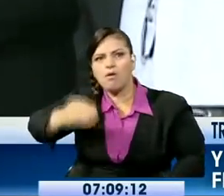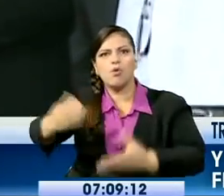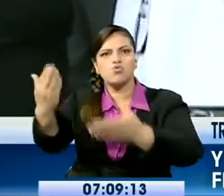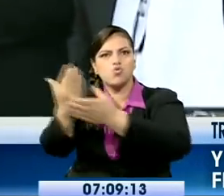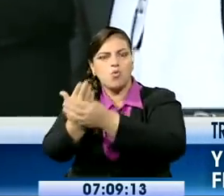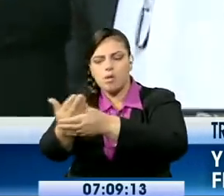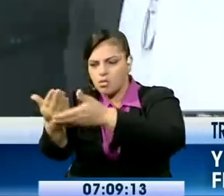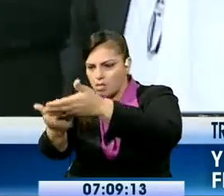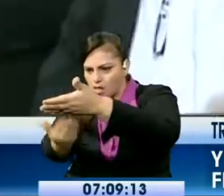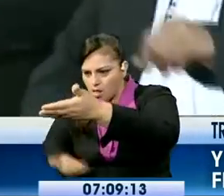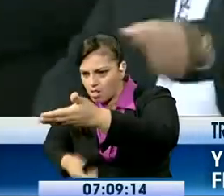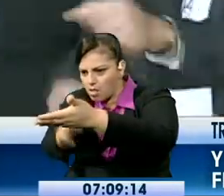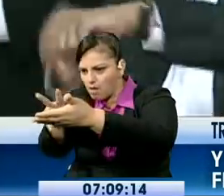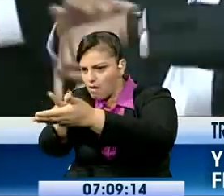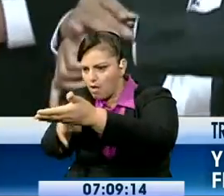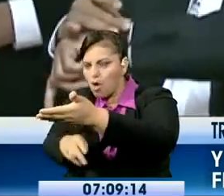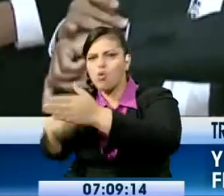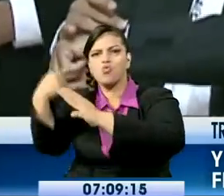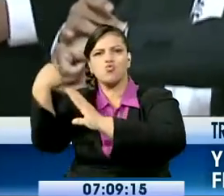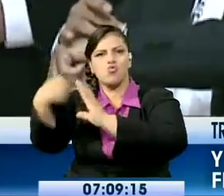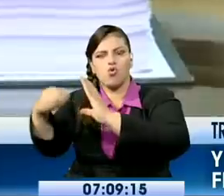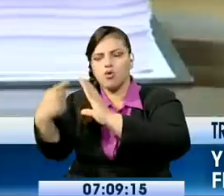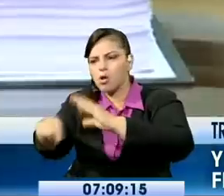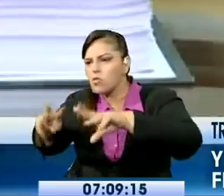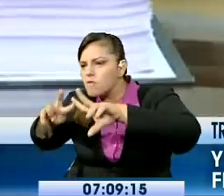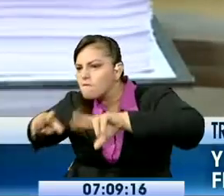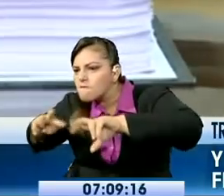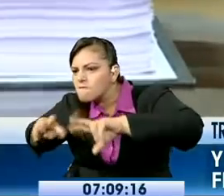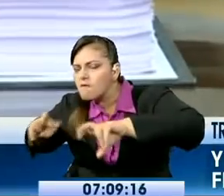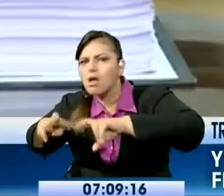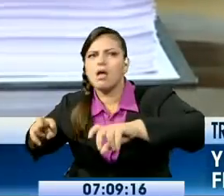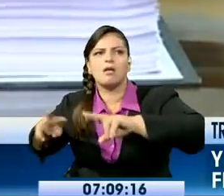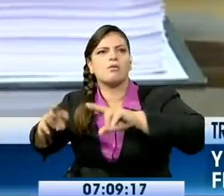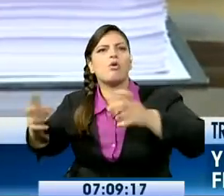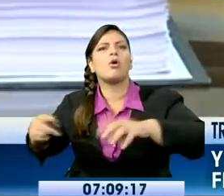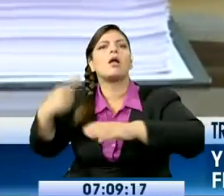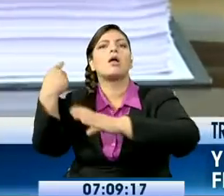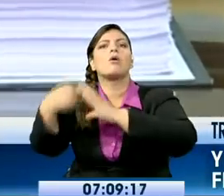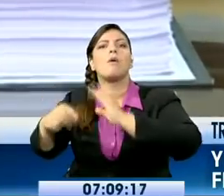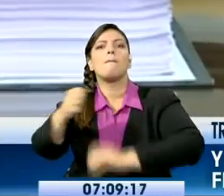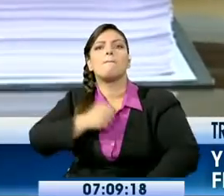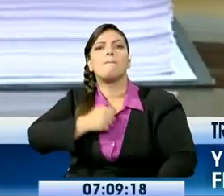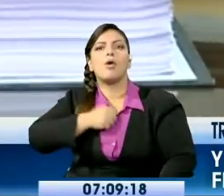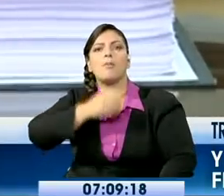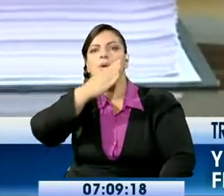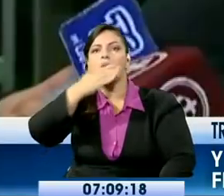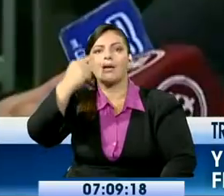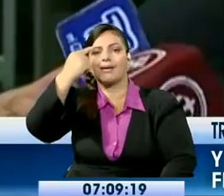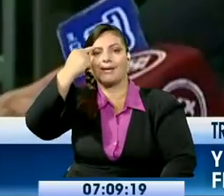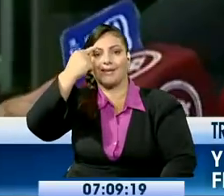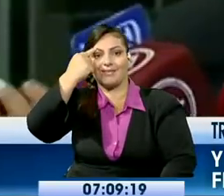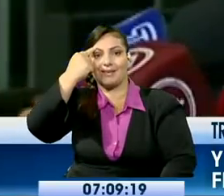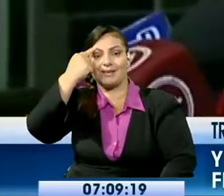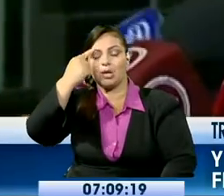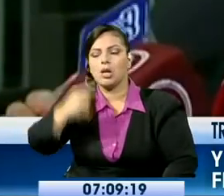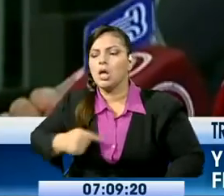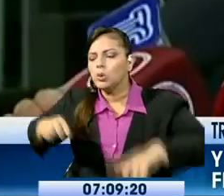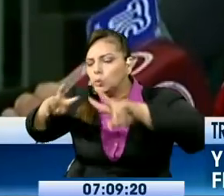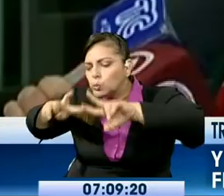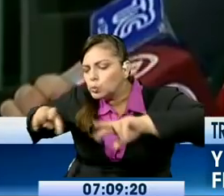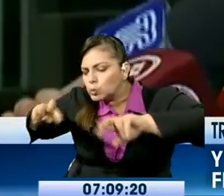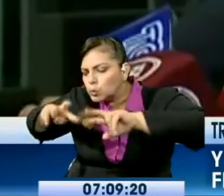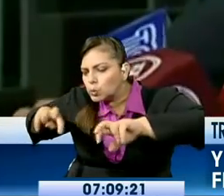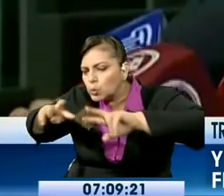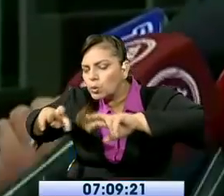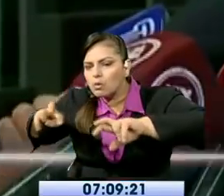hace 4 años correos electrónicos y documentos del expresidente Rafael Correa como de funcionarios del gobierno. Esto analizado desde